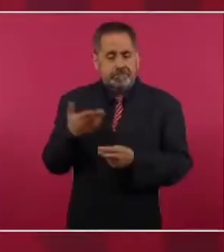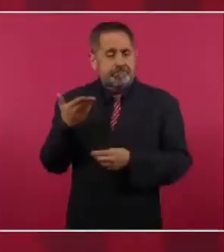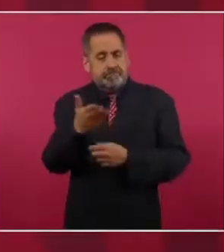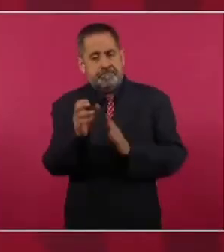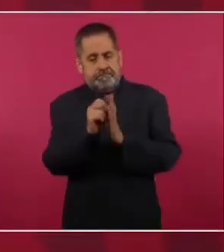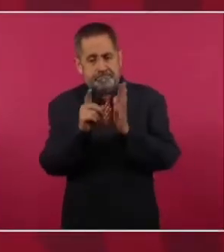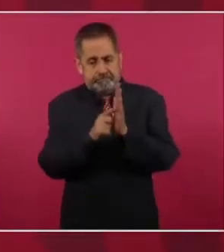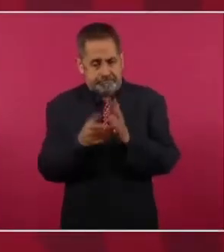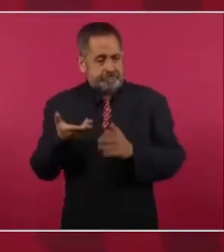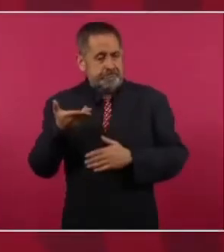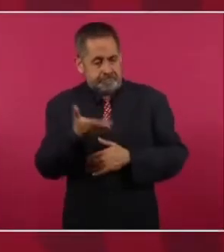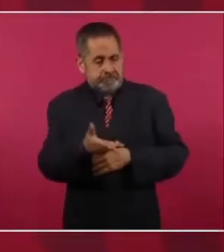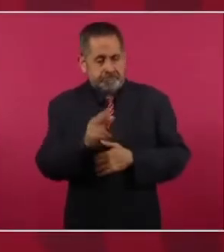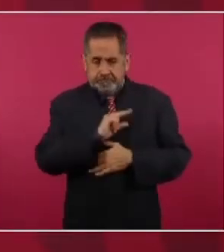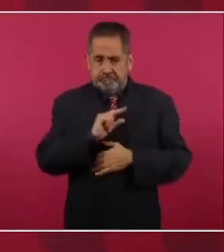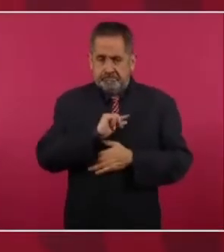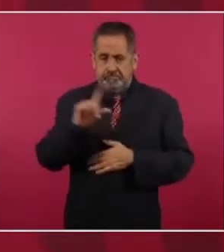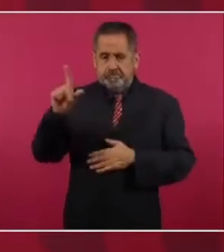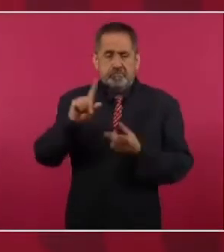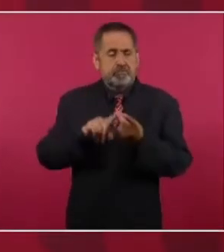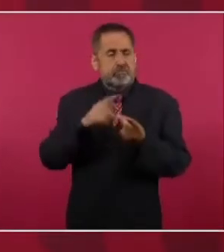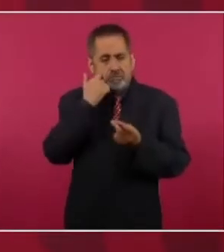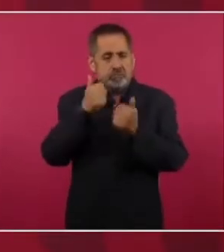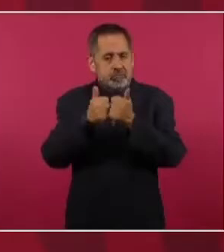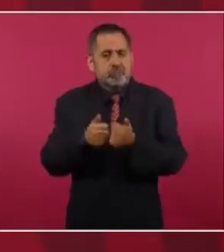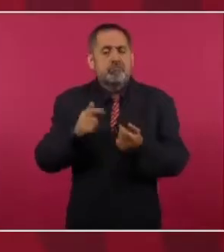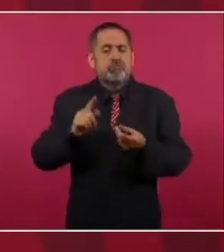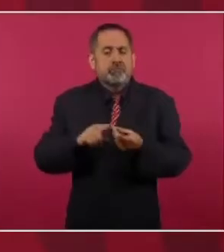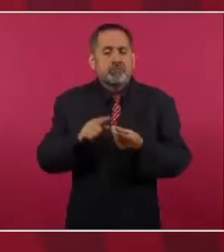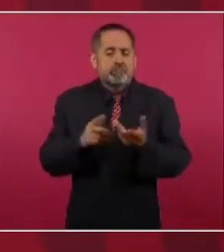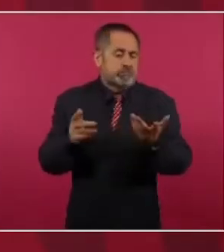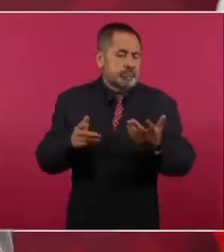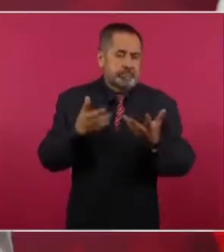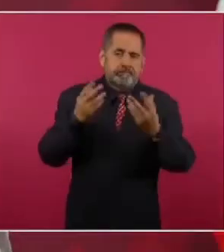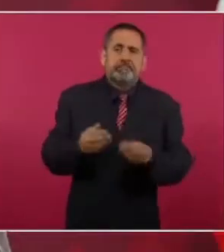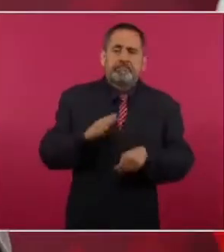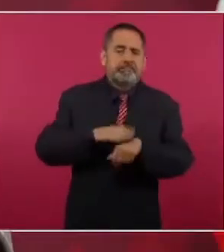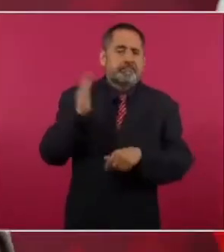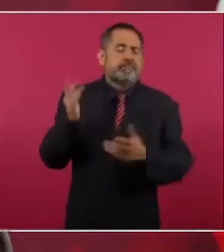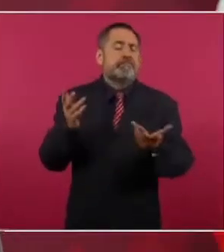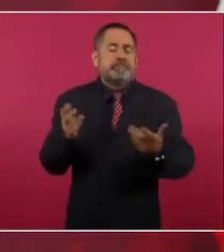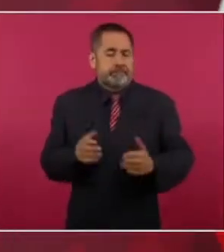solicitudes? O sea, casi se